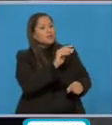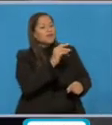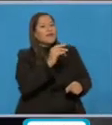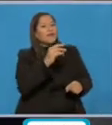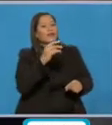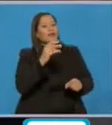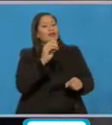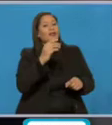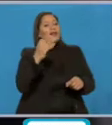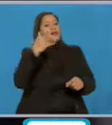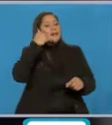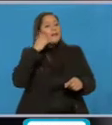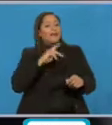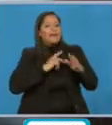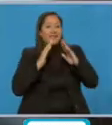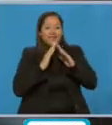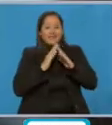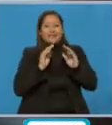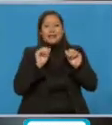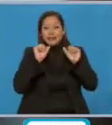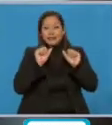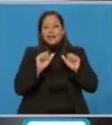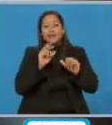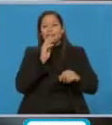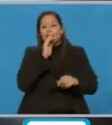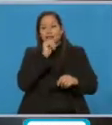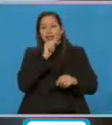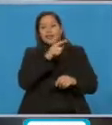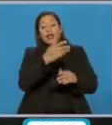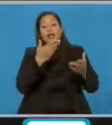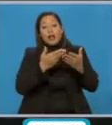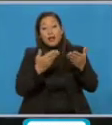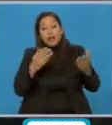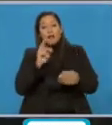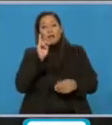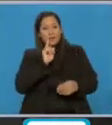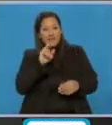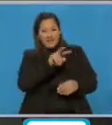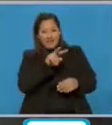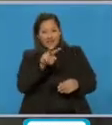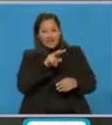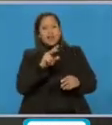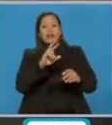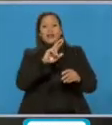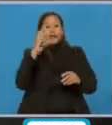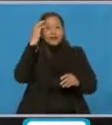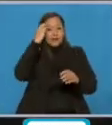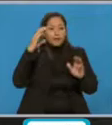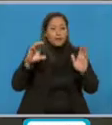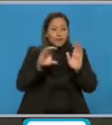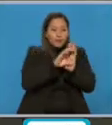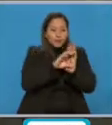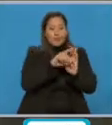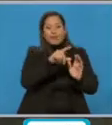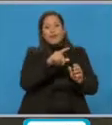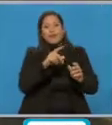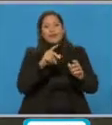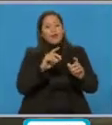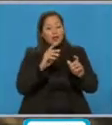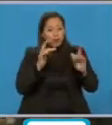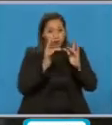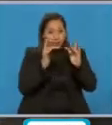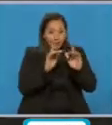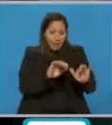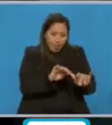mundo se enteraba, ¿no? Exacto. Ahora las ves muchas escenas de ellas en la habitación, directamente conectadas a la